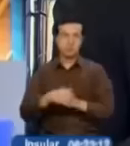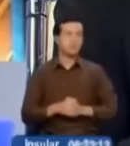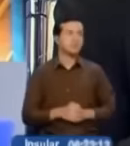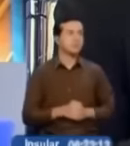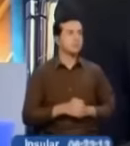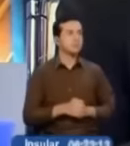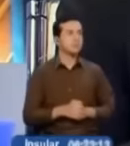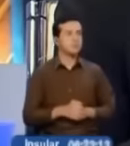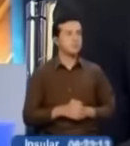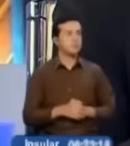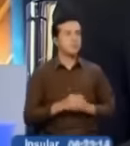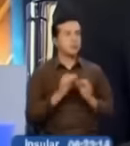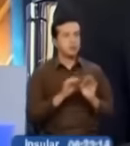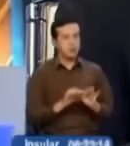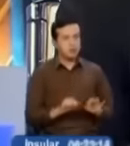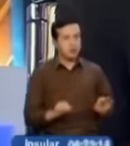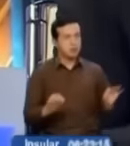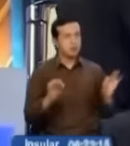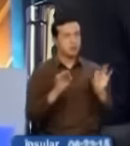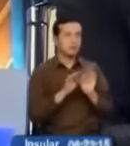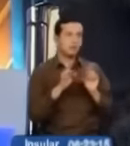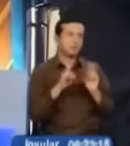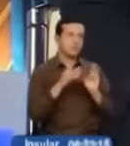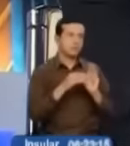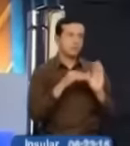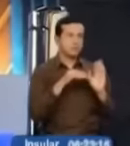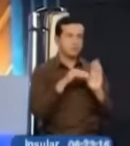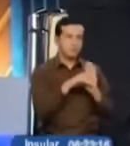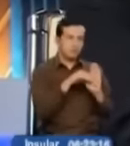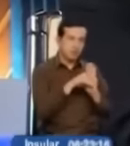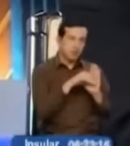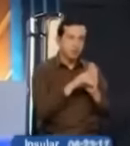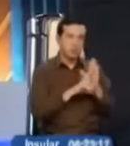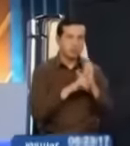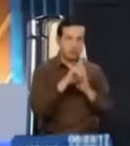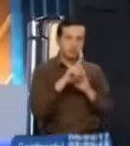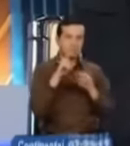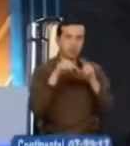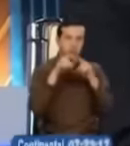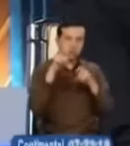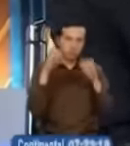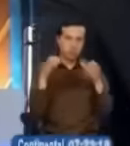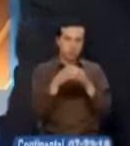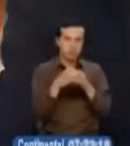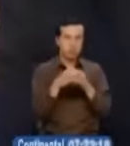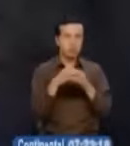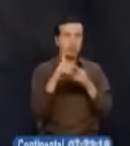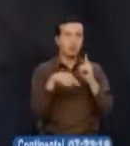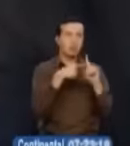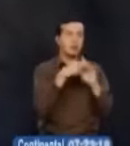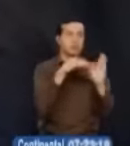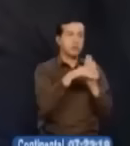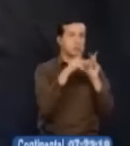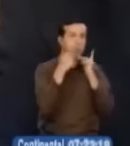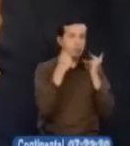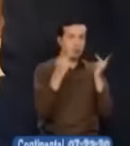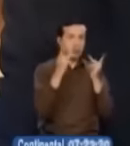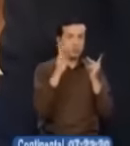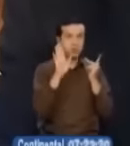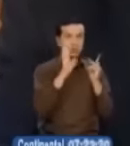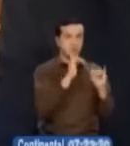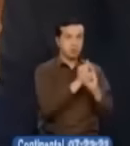un papel importante no solamente quienes conforman la Red Financiera de Desarrollo Rural a través de cooperativas, sino también la banca pública, las